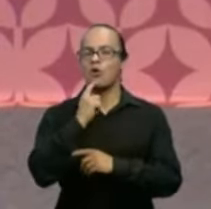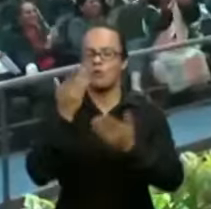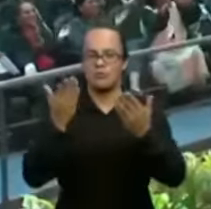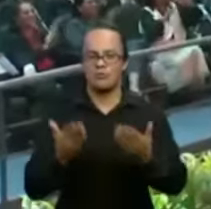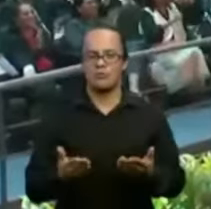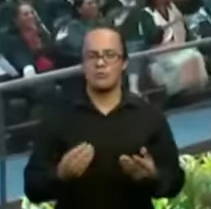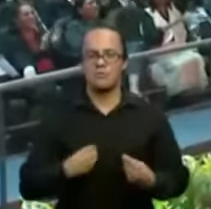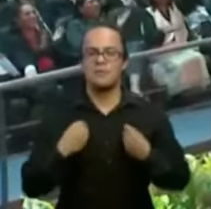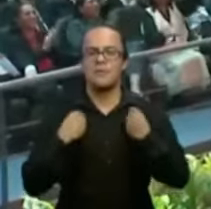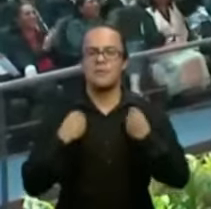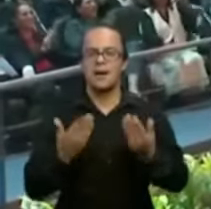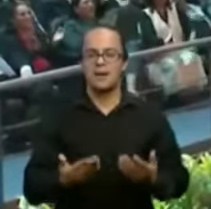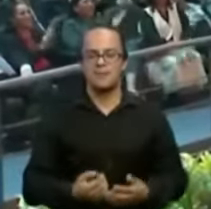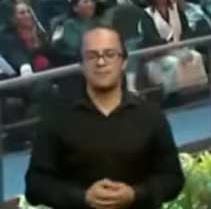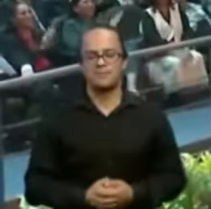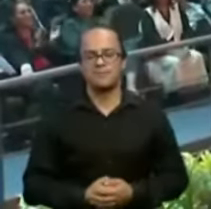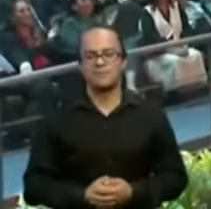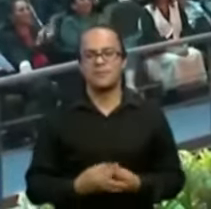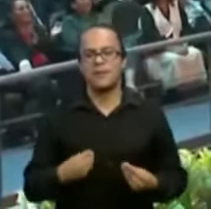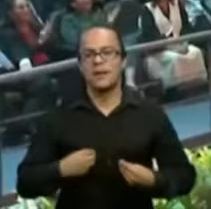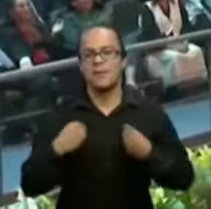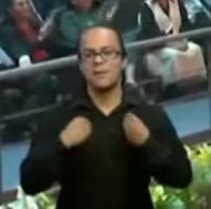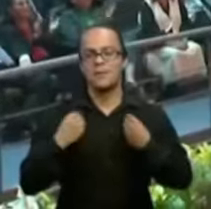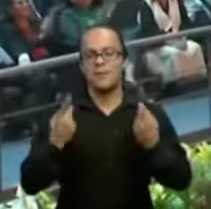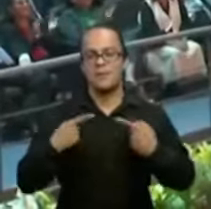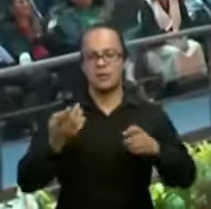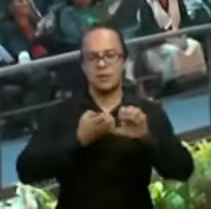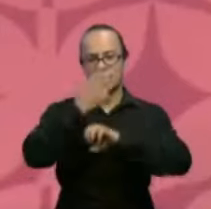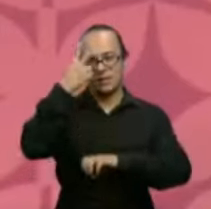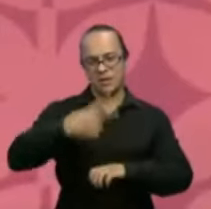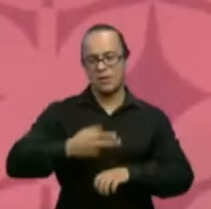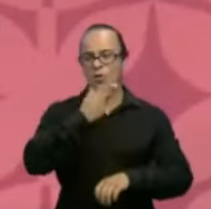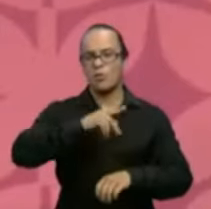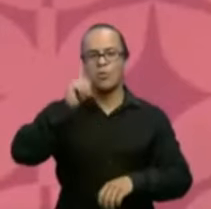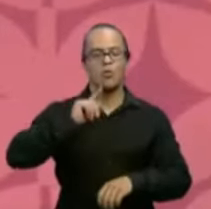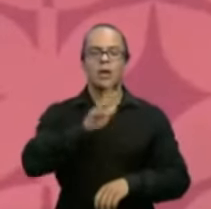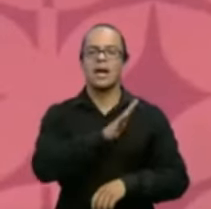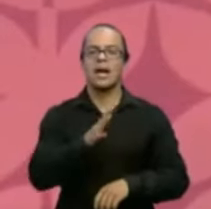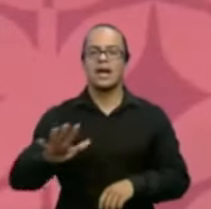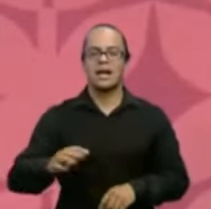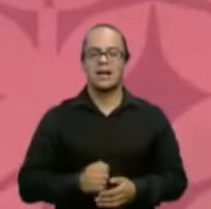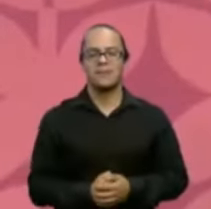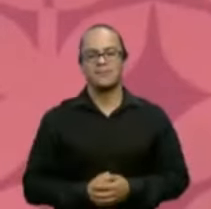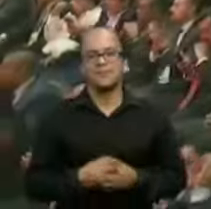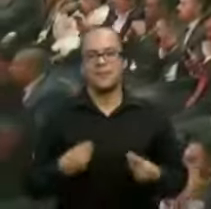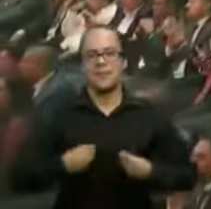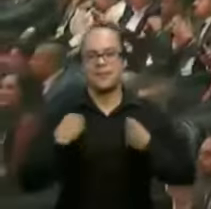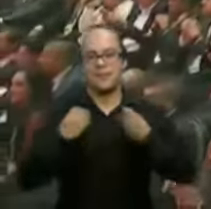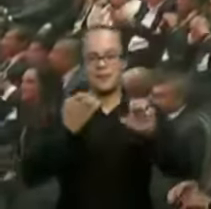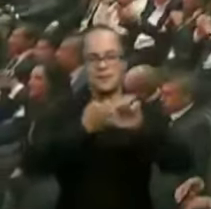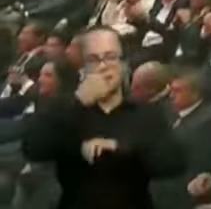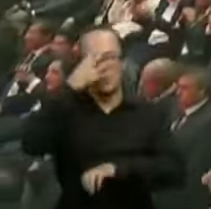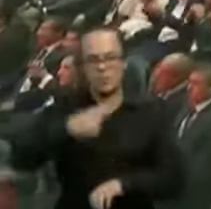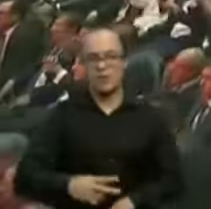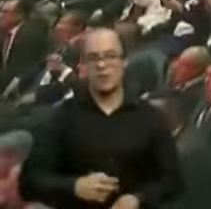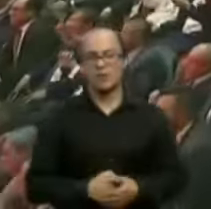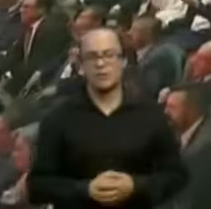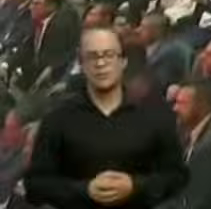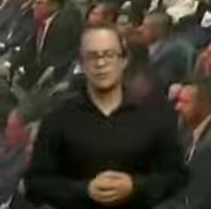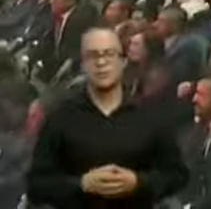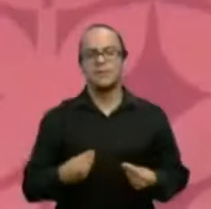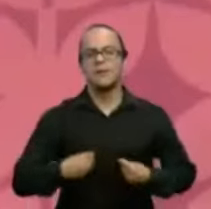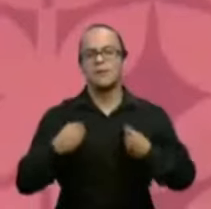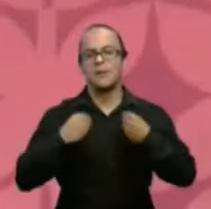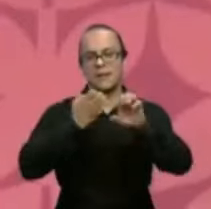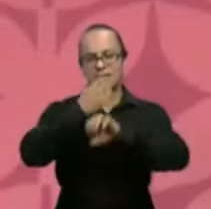Obrador. Que vivan los mexiquenses y las mexiquenses. Que viva el Estado de México. Que